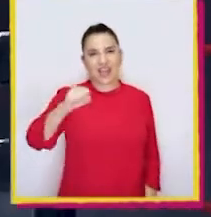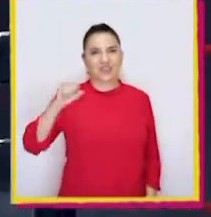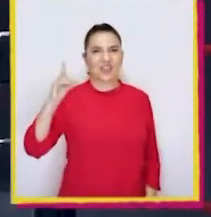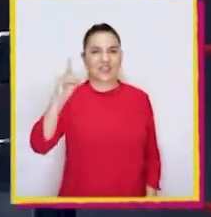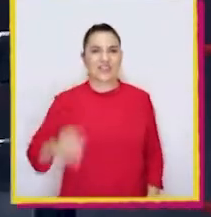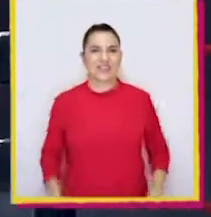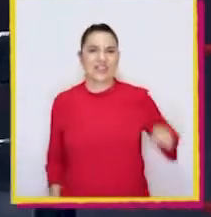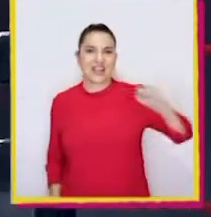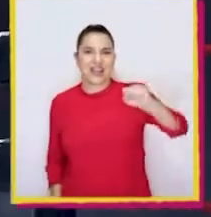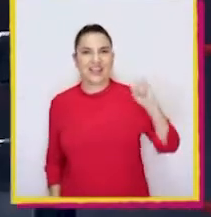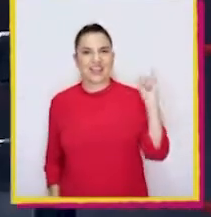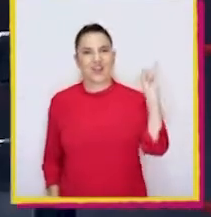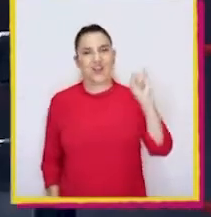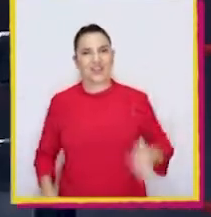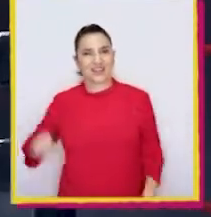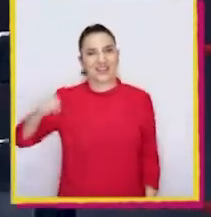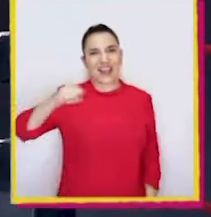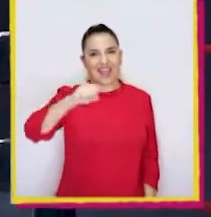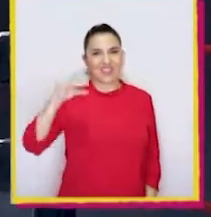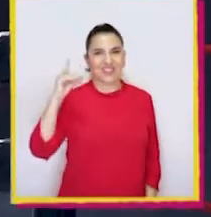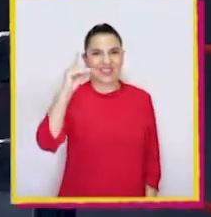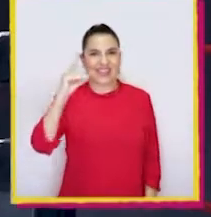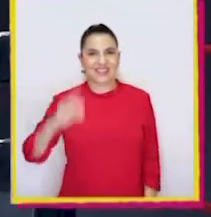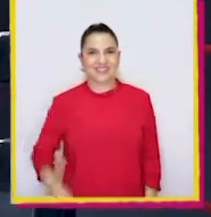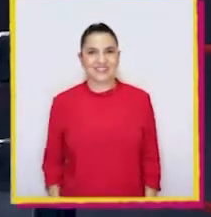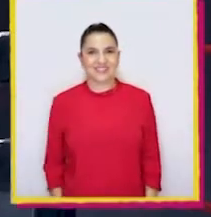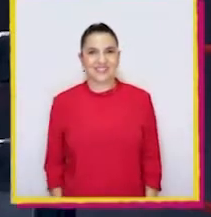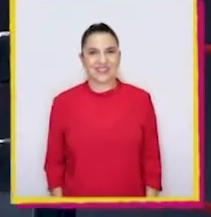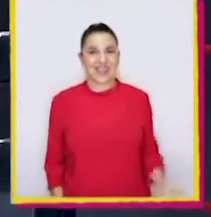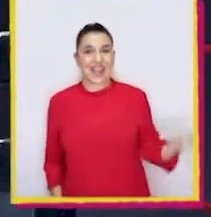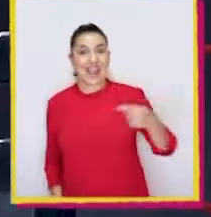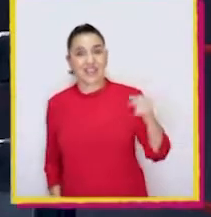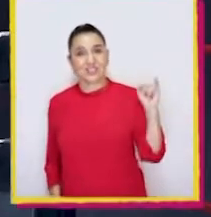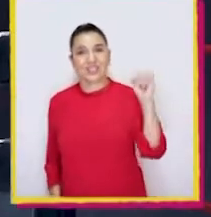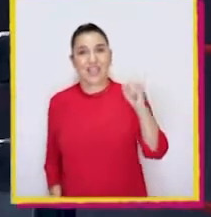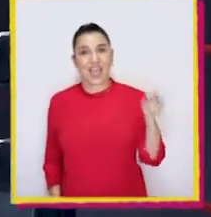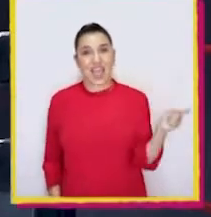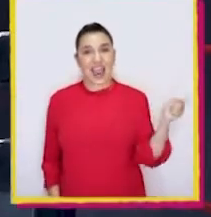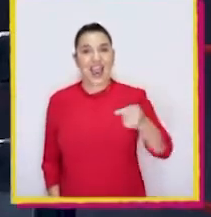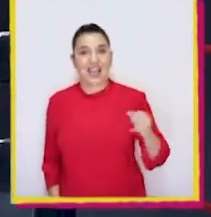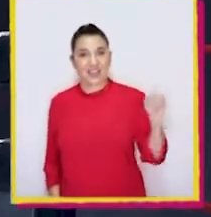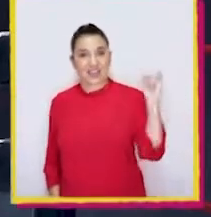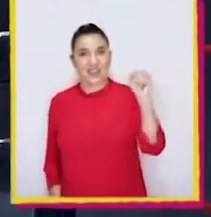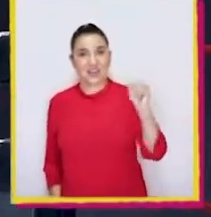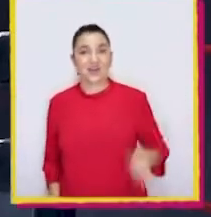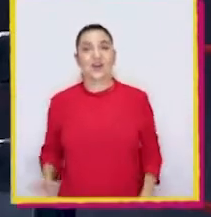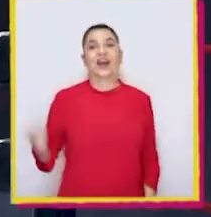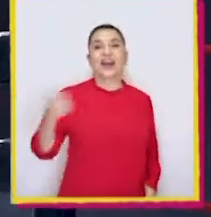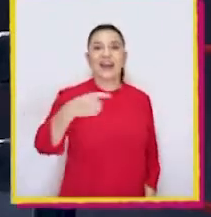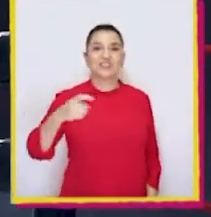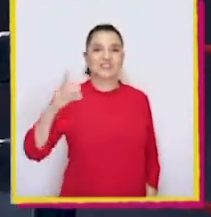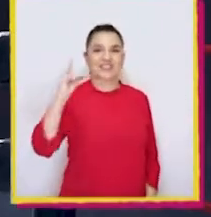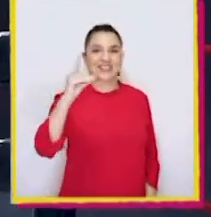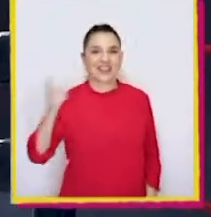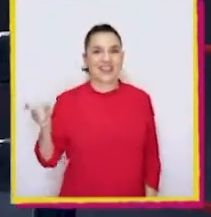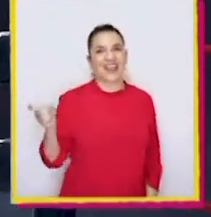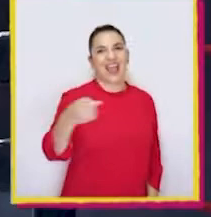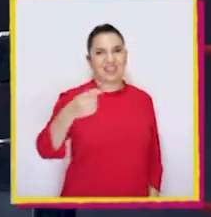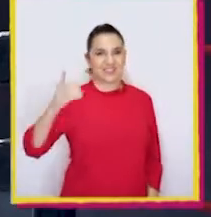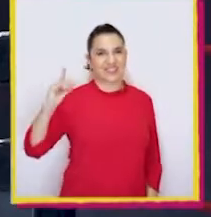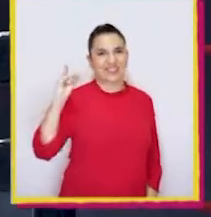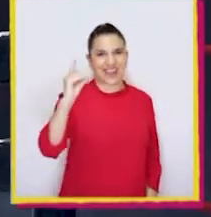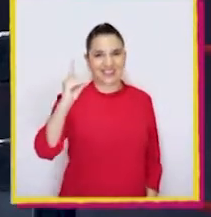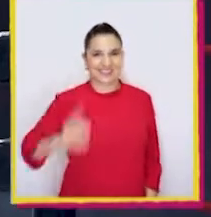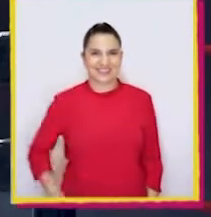recto, derecha. Recto, izquierda, recto, derecha. Gancho, izquierdo, gancho, izquierdo.